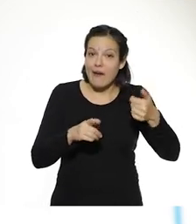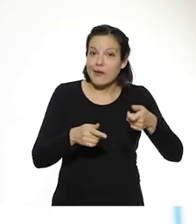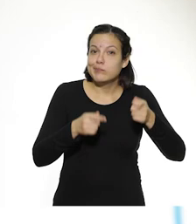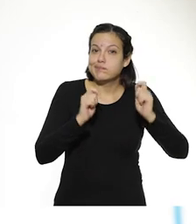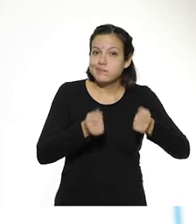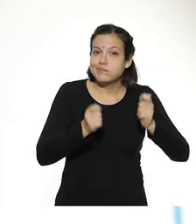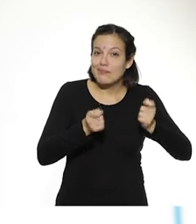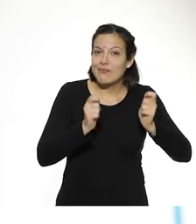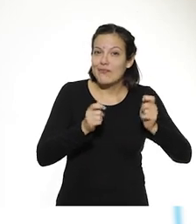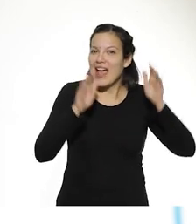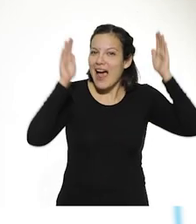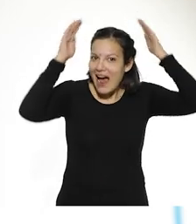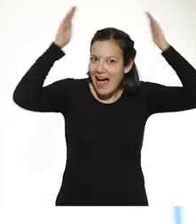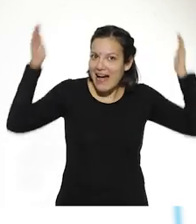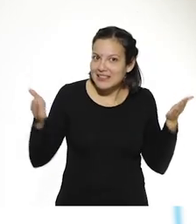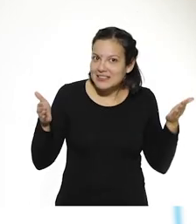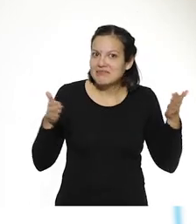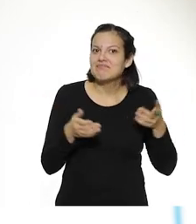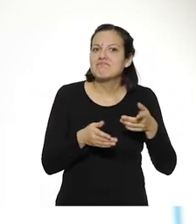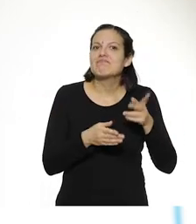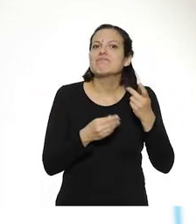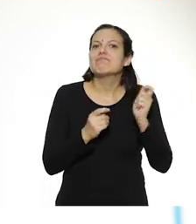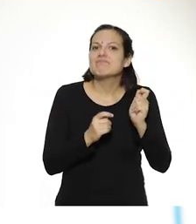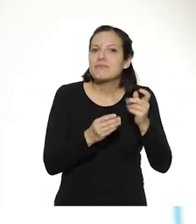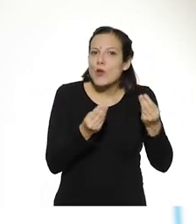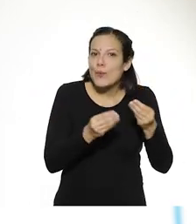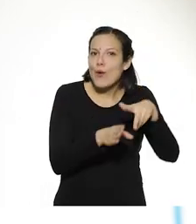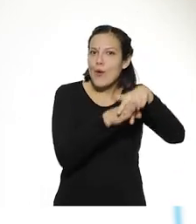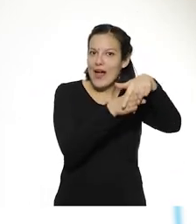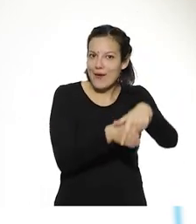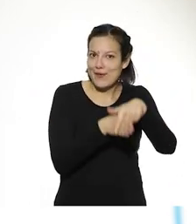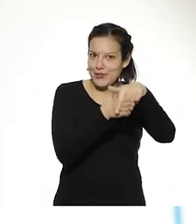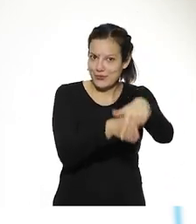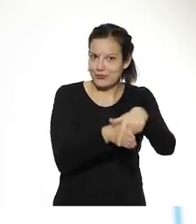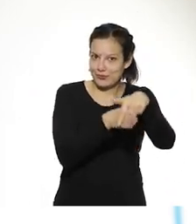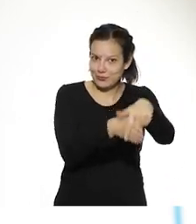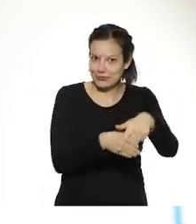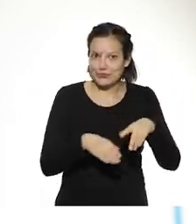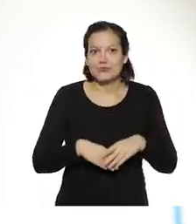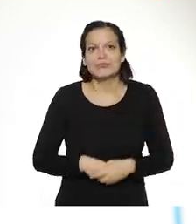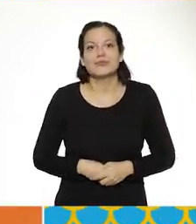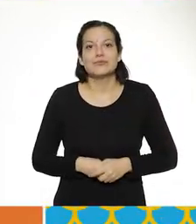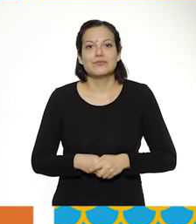había diligencias o galeras que eran tiradas por caballos.